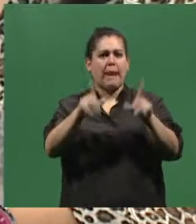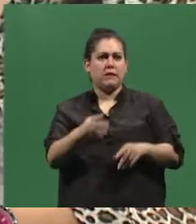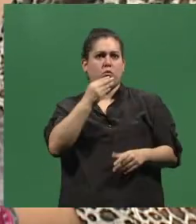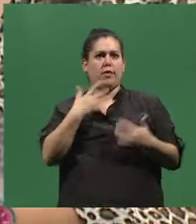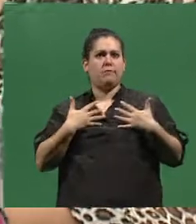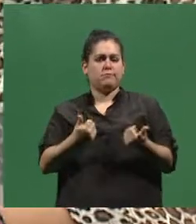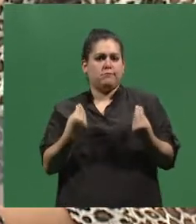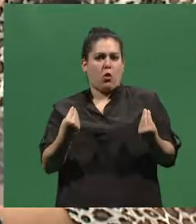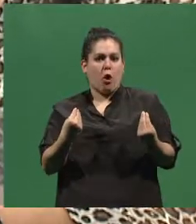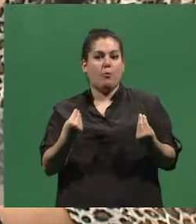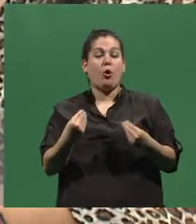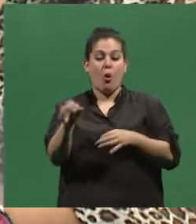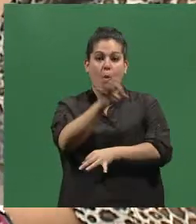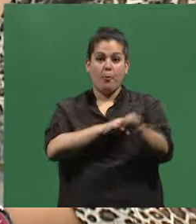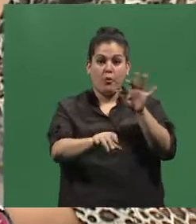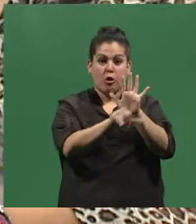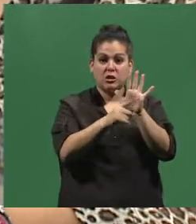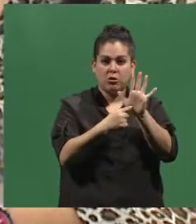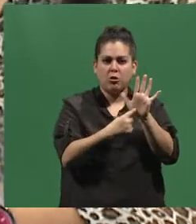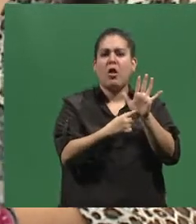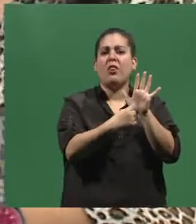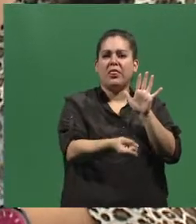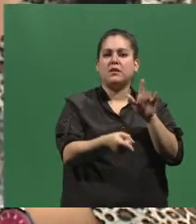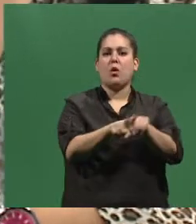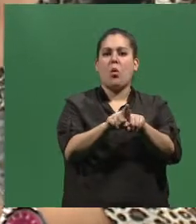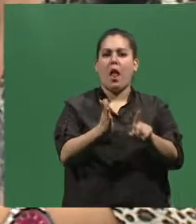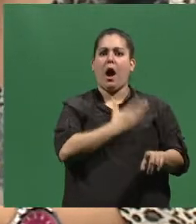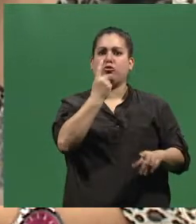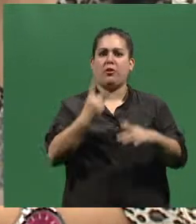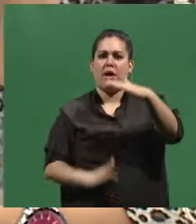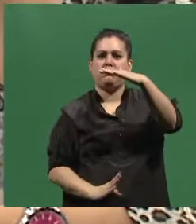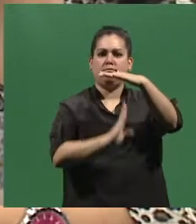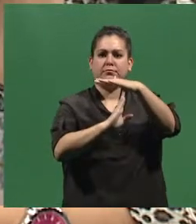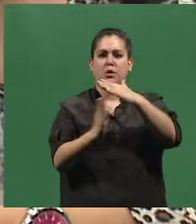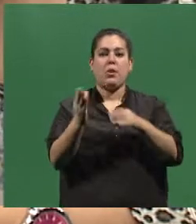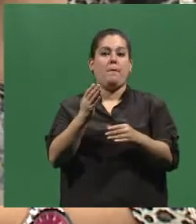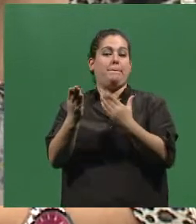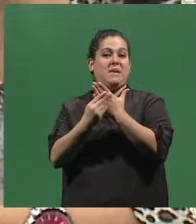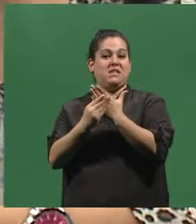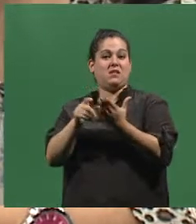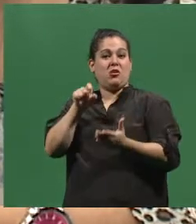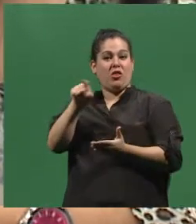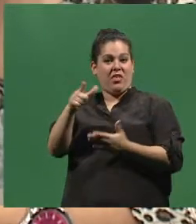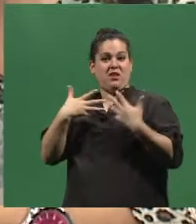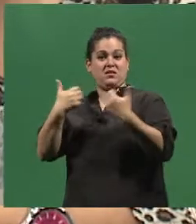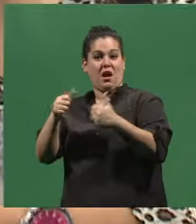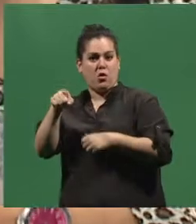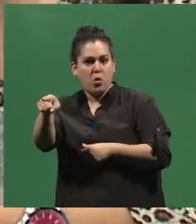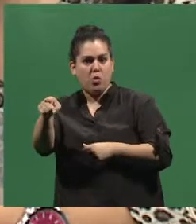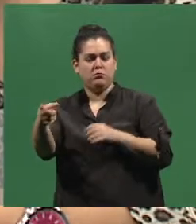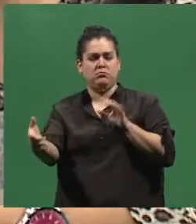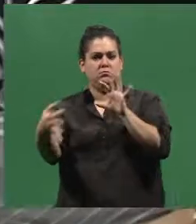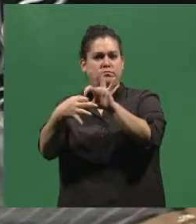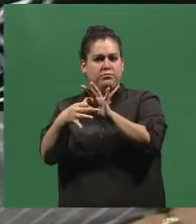alimentación saludable? En este proyecto lo que la autoridad de aplicación, que sería el Ministerio de Salud,